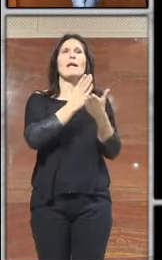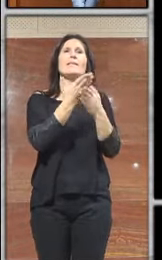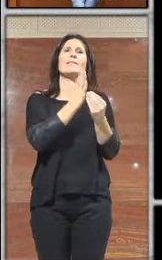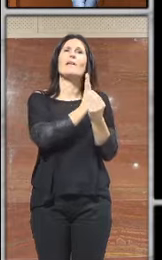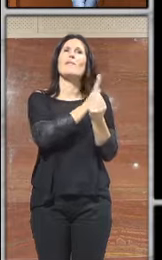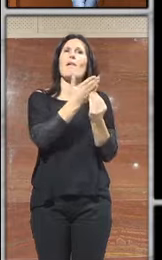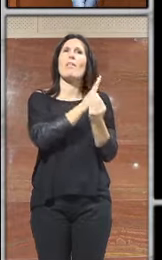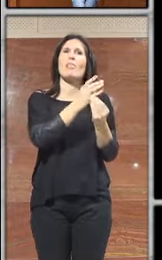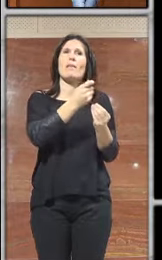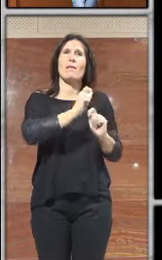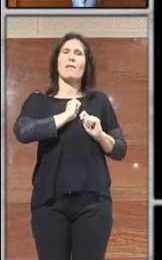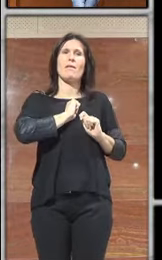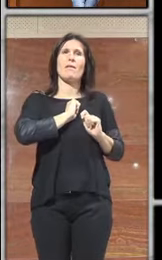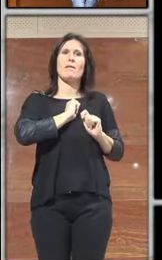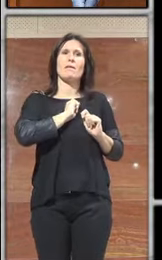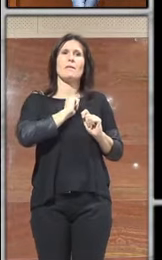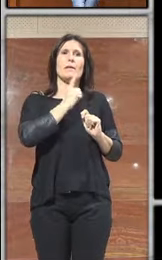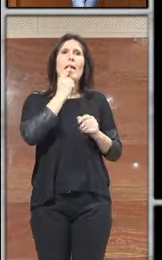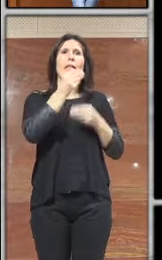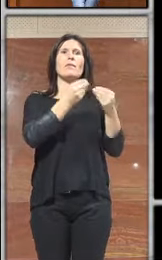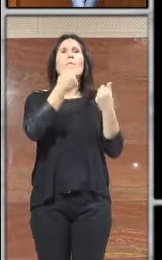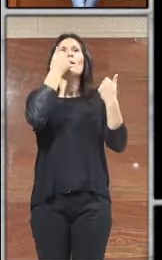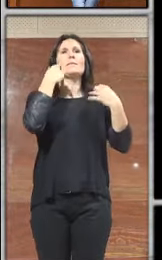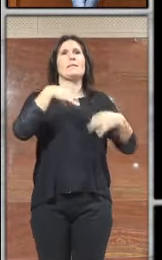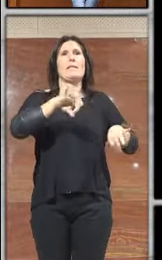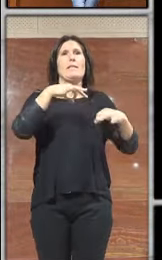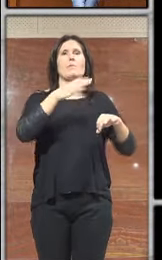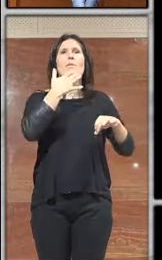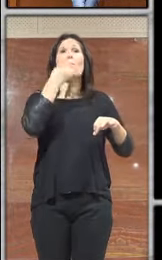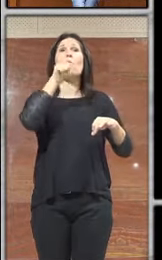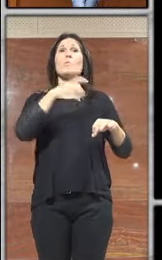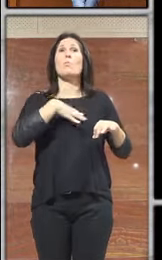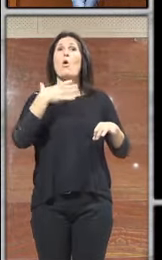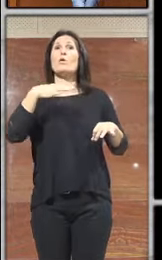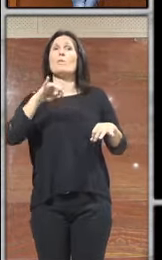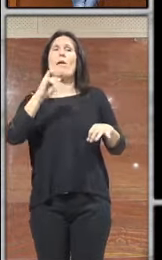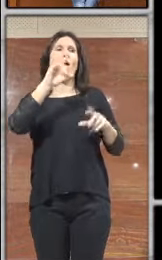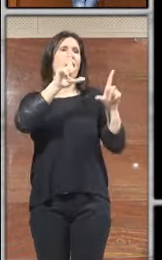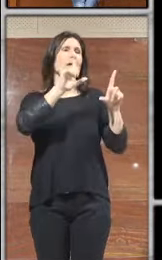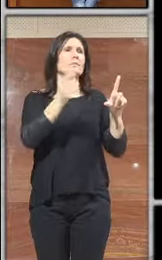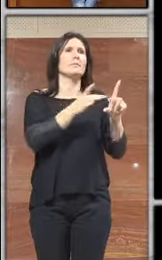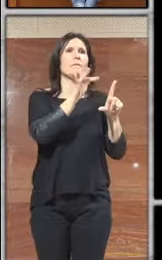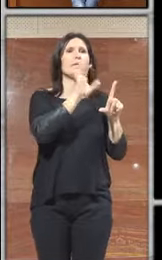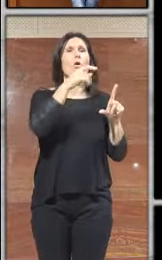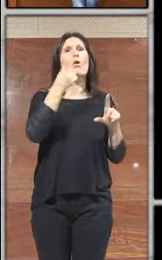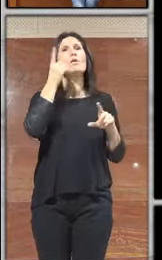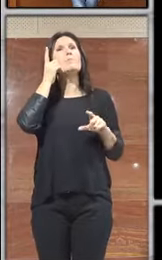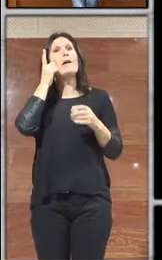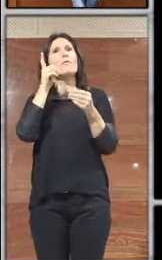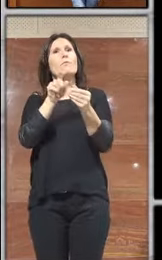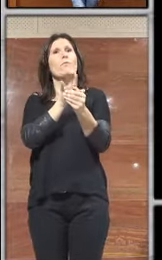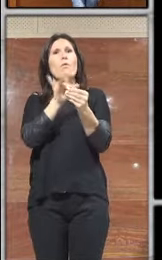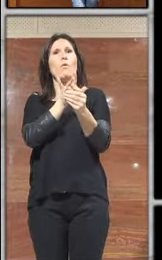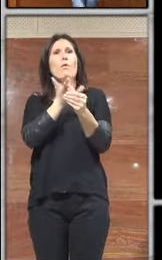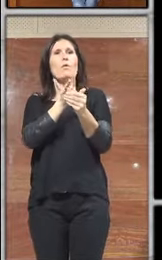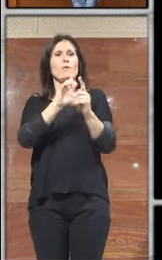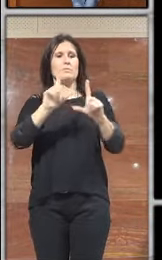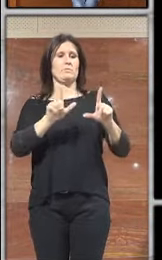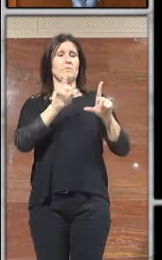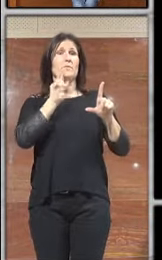pues hacerla como más sencilla o tener la posibilidad de que una persona que tenga una tableta o un smartphone pues tenga en primer plano